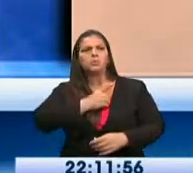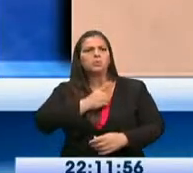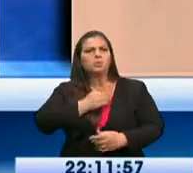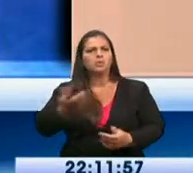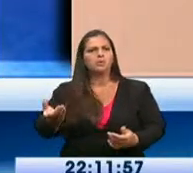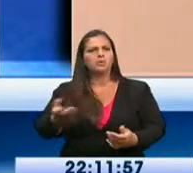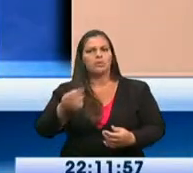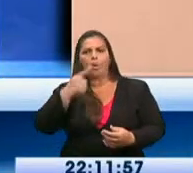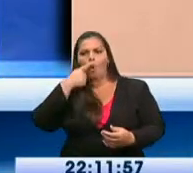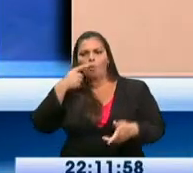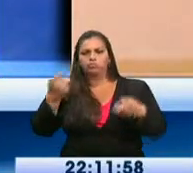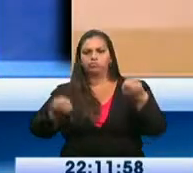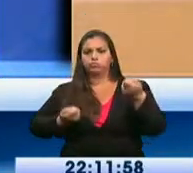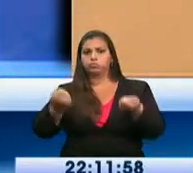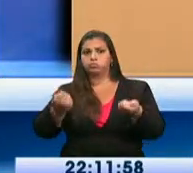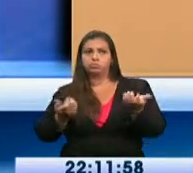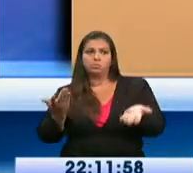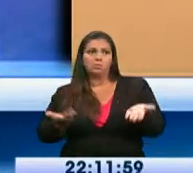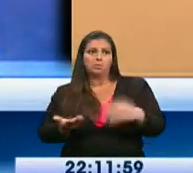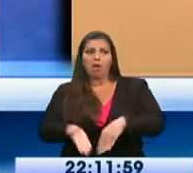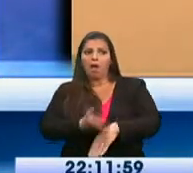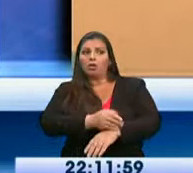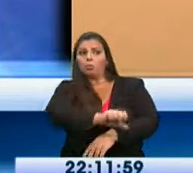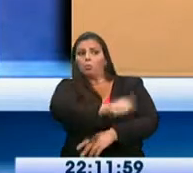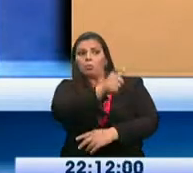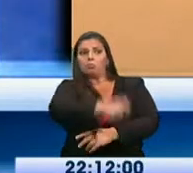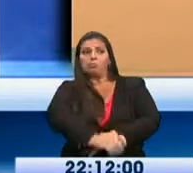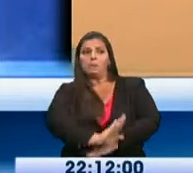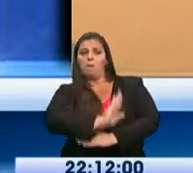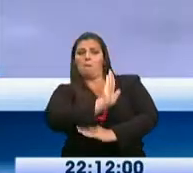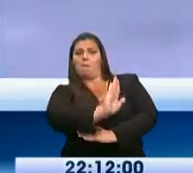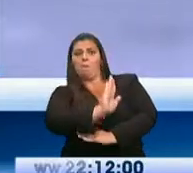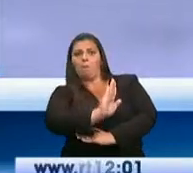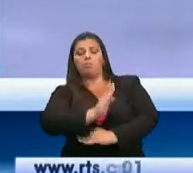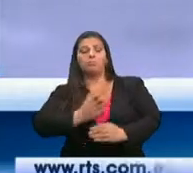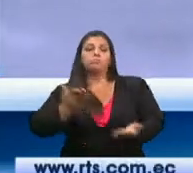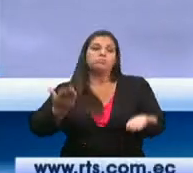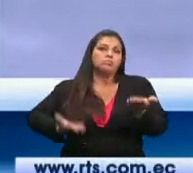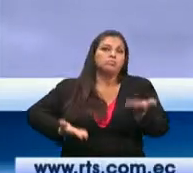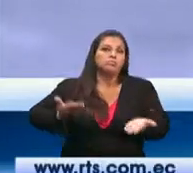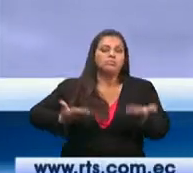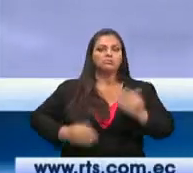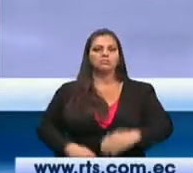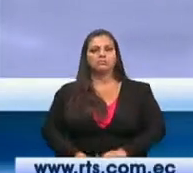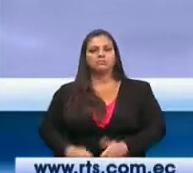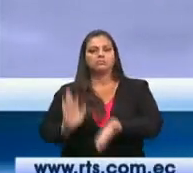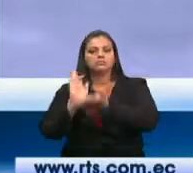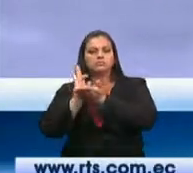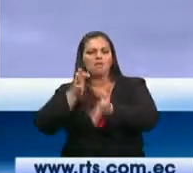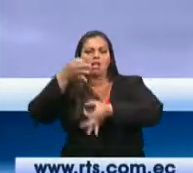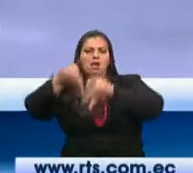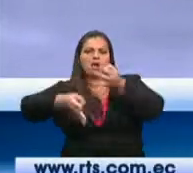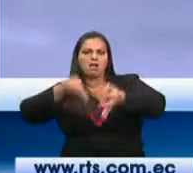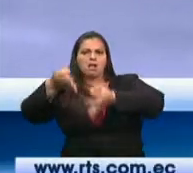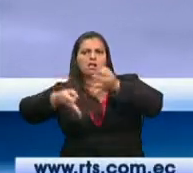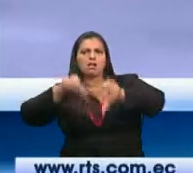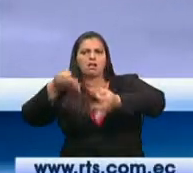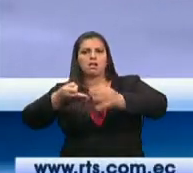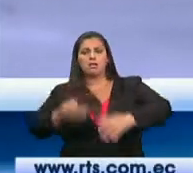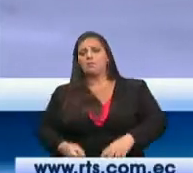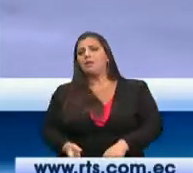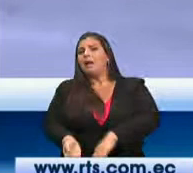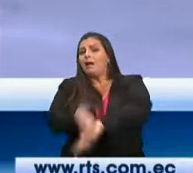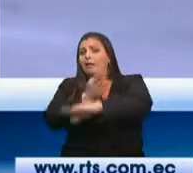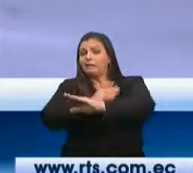chofer tiene algunos resentimientos, algunos conflictos con terceros. Algunos testigos relataron que durante el día notaron